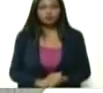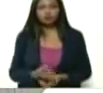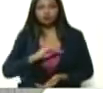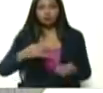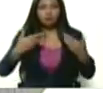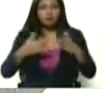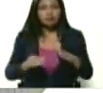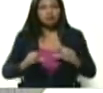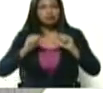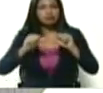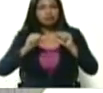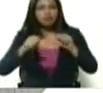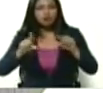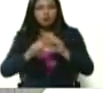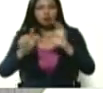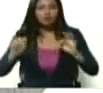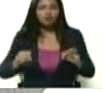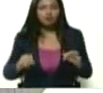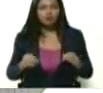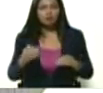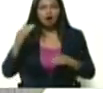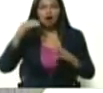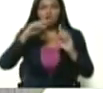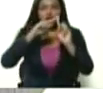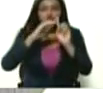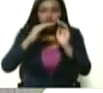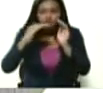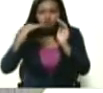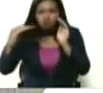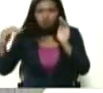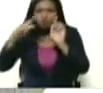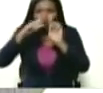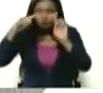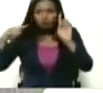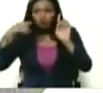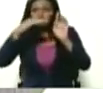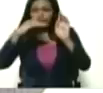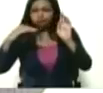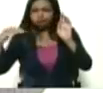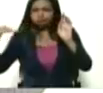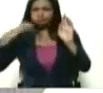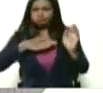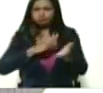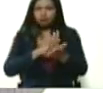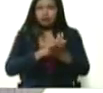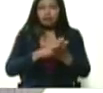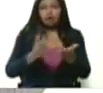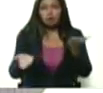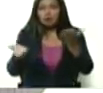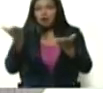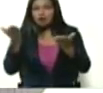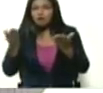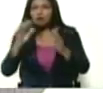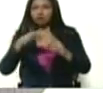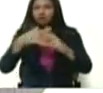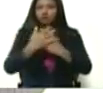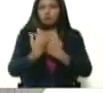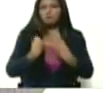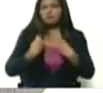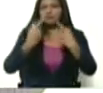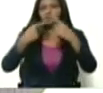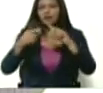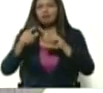permitido mantener una curva aplanada en Venezuela comparada con la situación que está viviendo